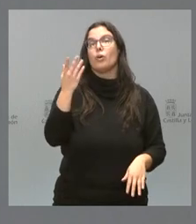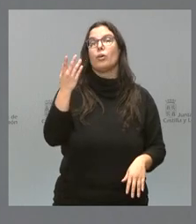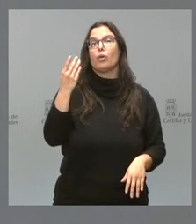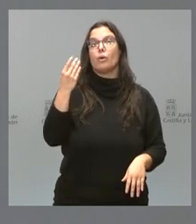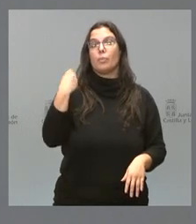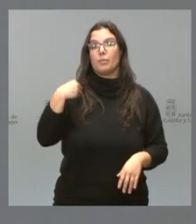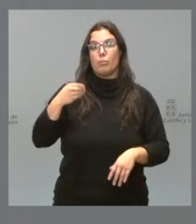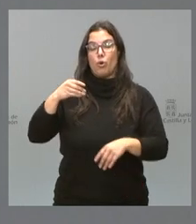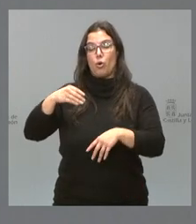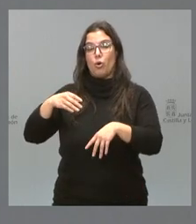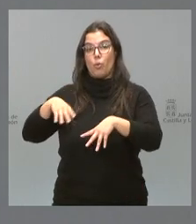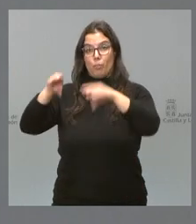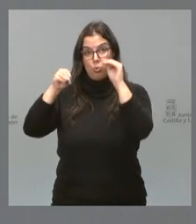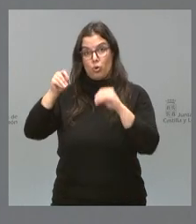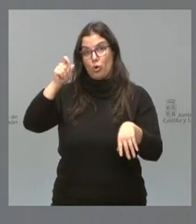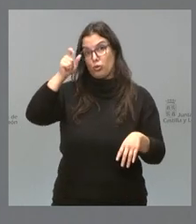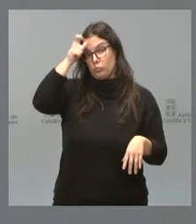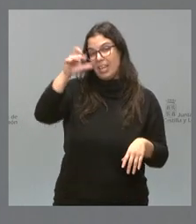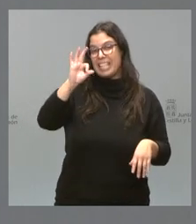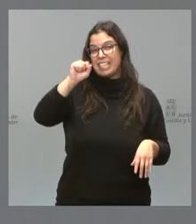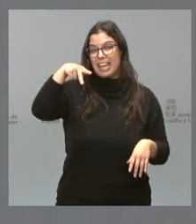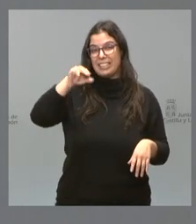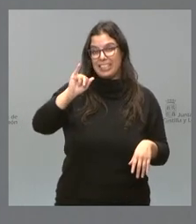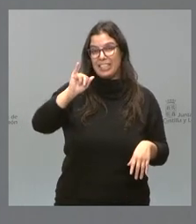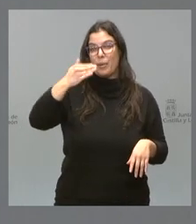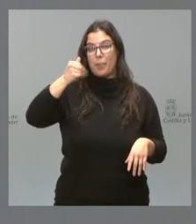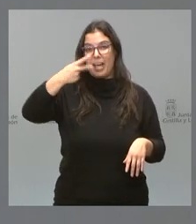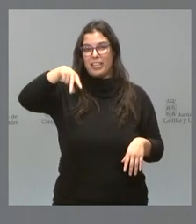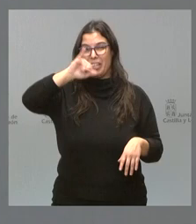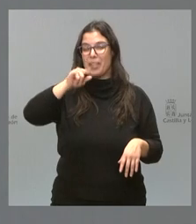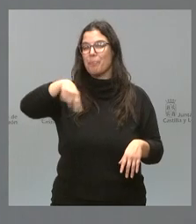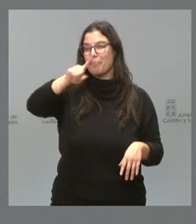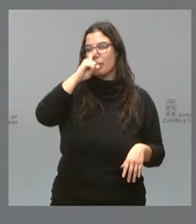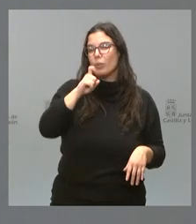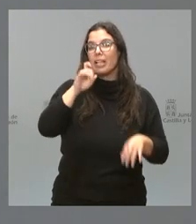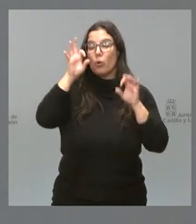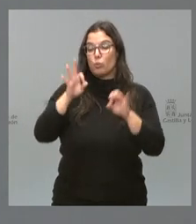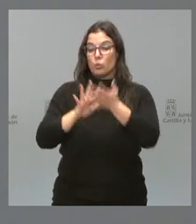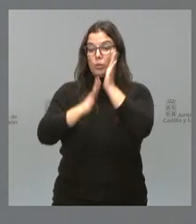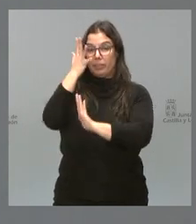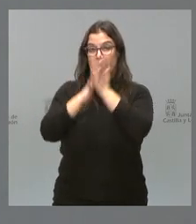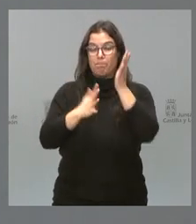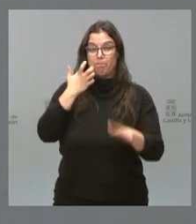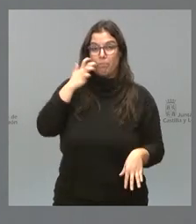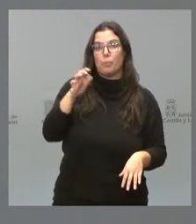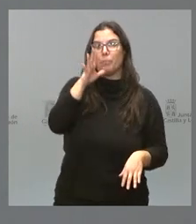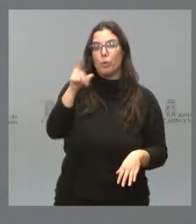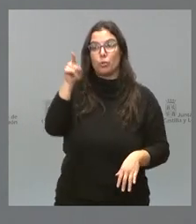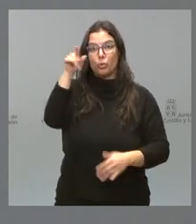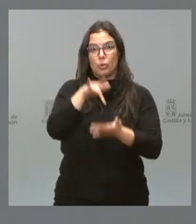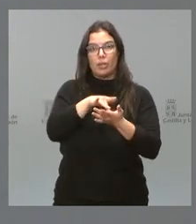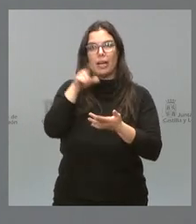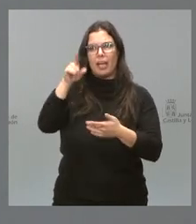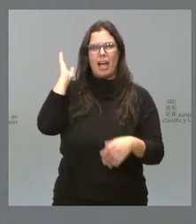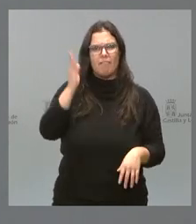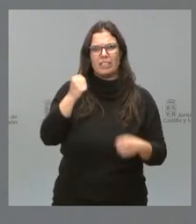Burgos este incendio recordarán ustedes que tuvo la especial significación que dentro de nuestra comunidad Autónoma fue de los que tuvo